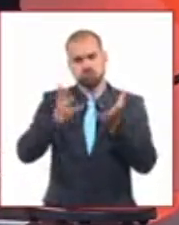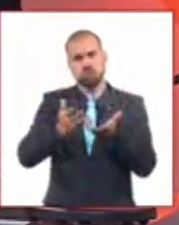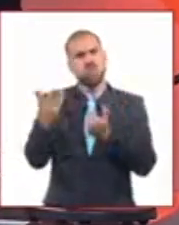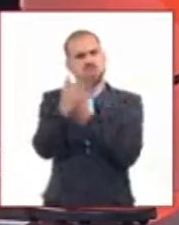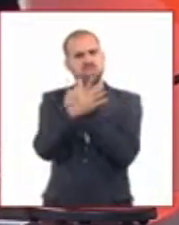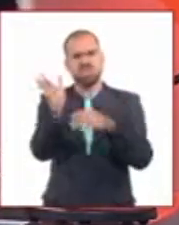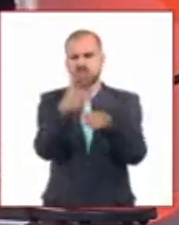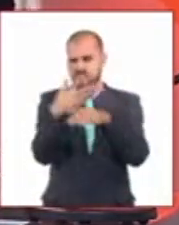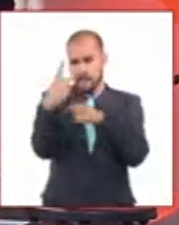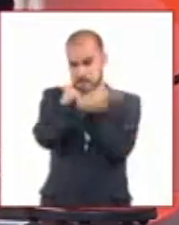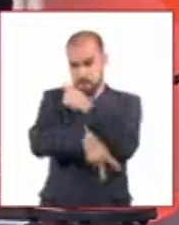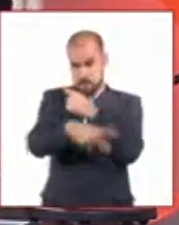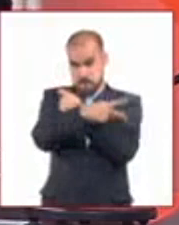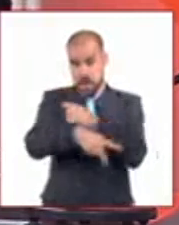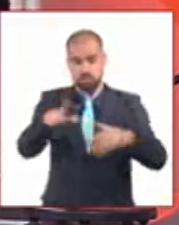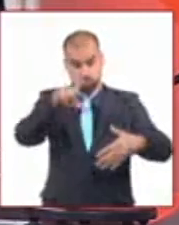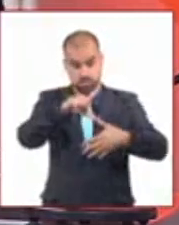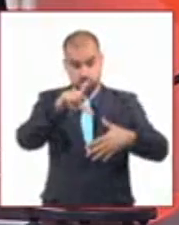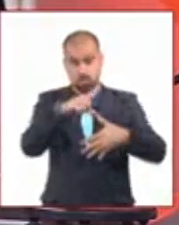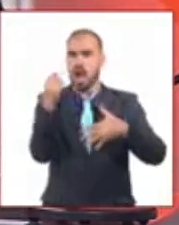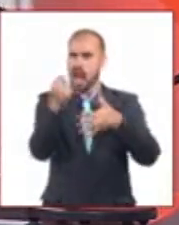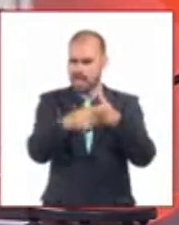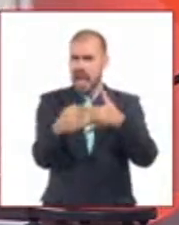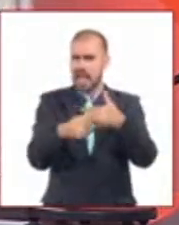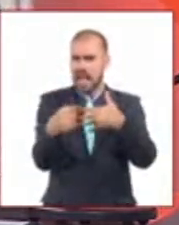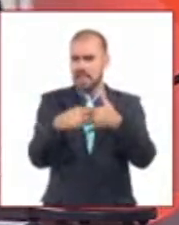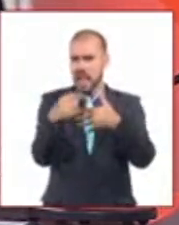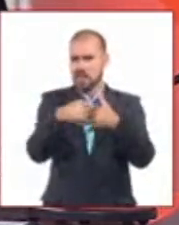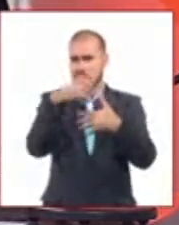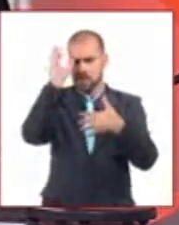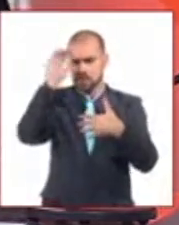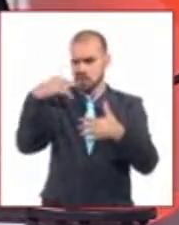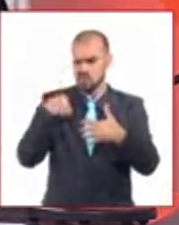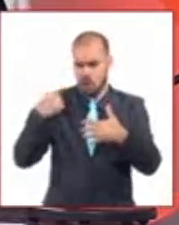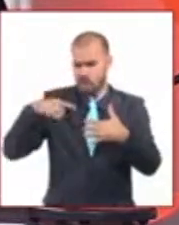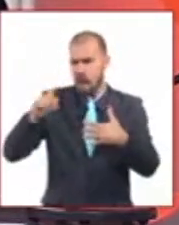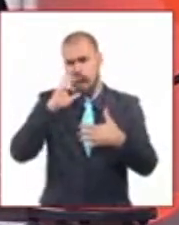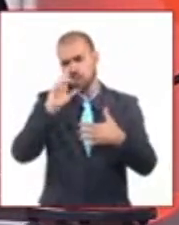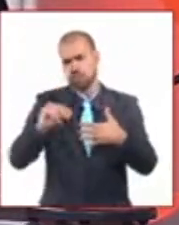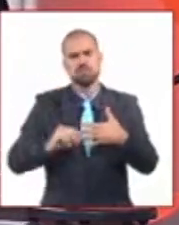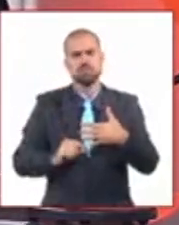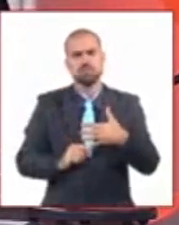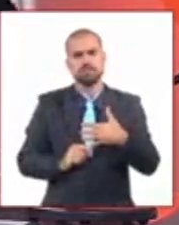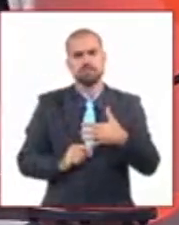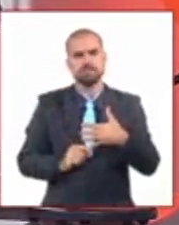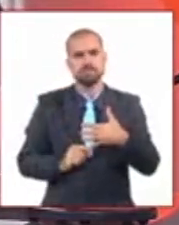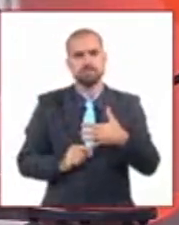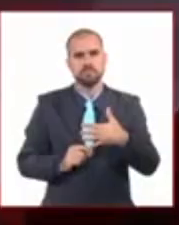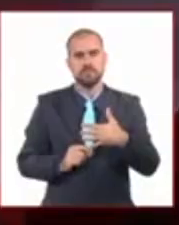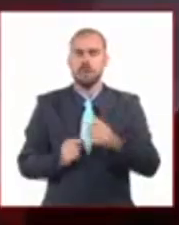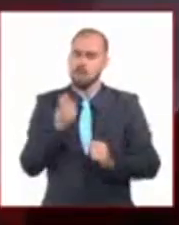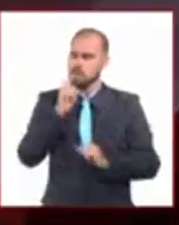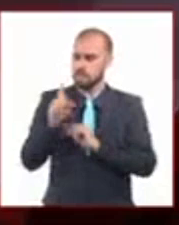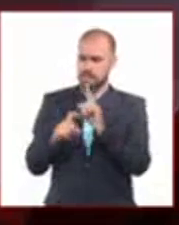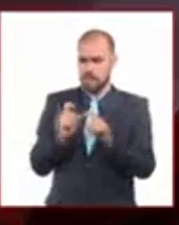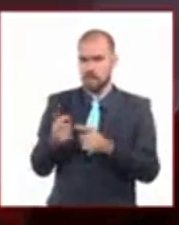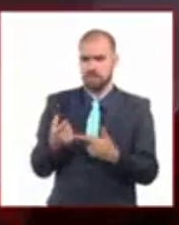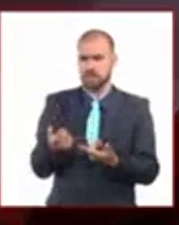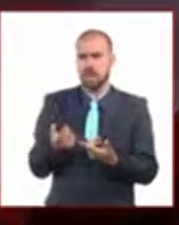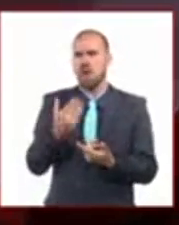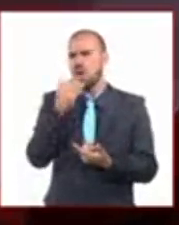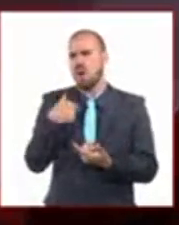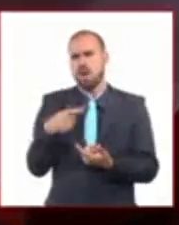de américa latina a esta estrategia de exclusión en la que ha basado eeuu su cumbre cómo valora jorge esta respuesta